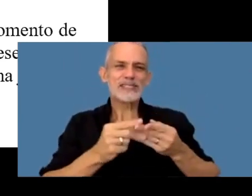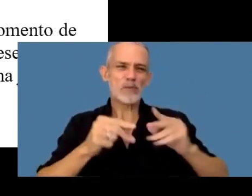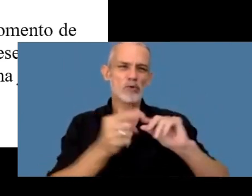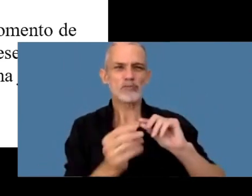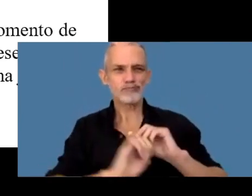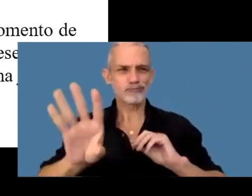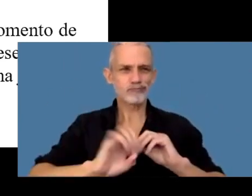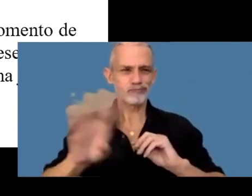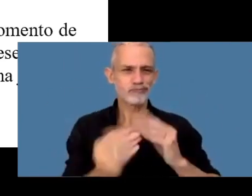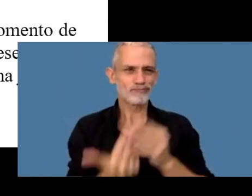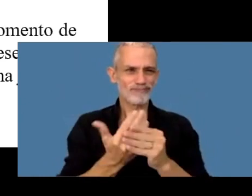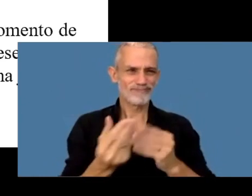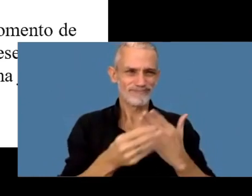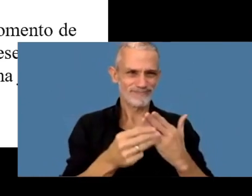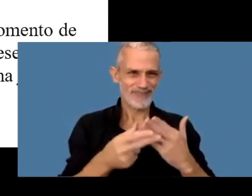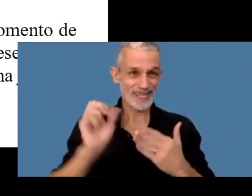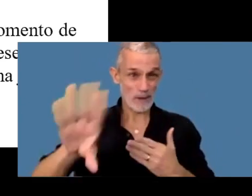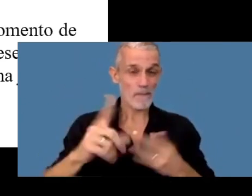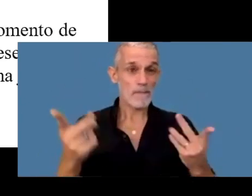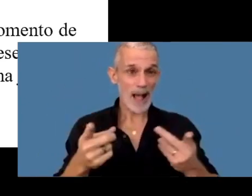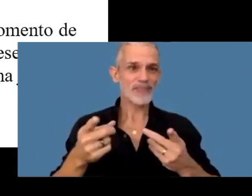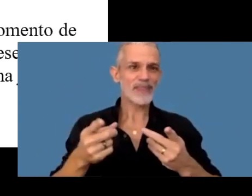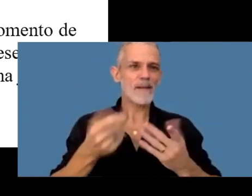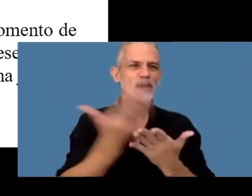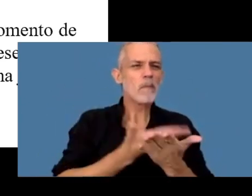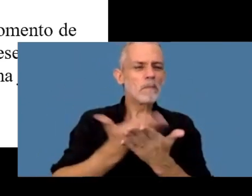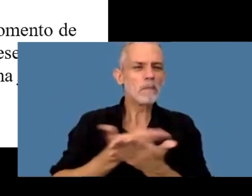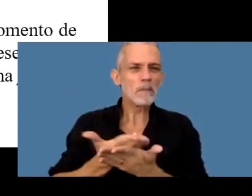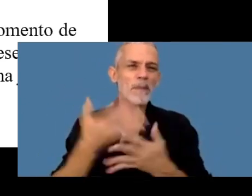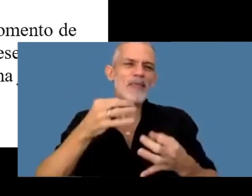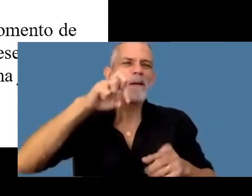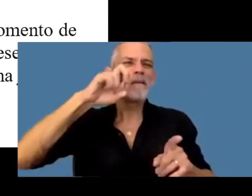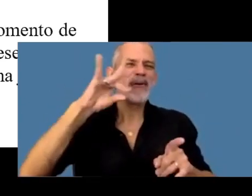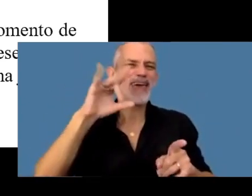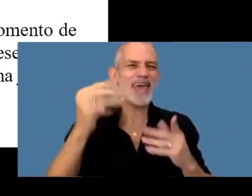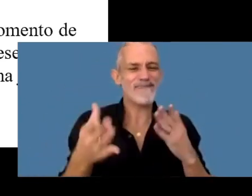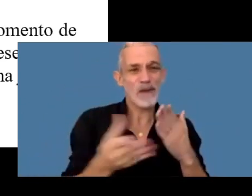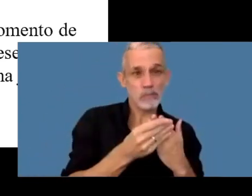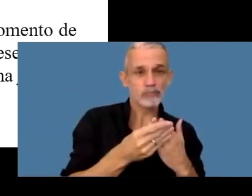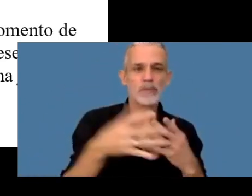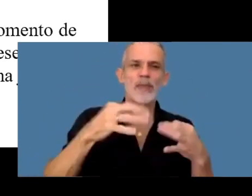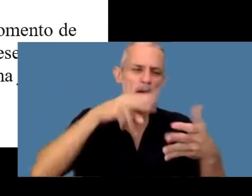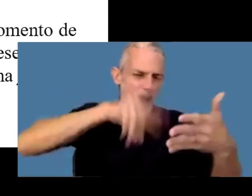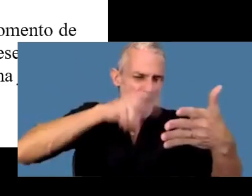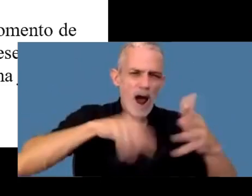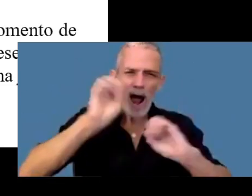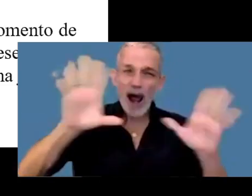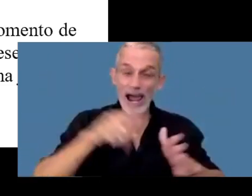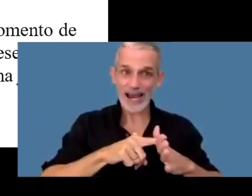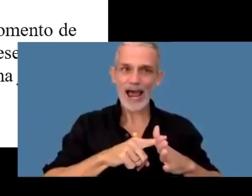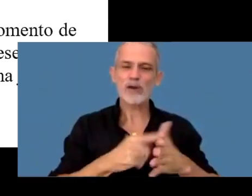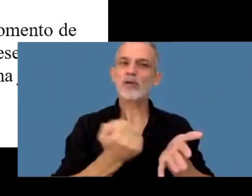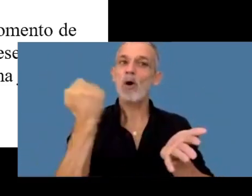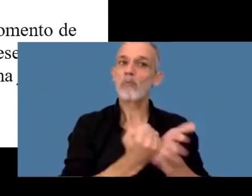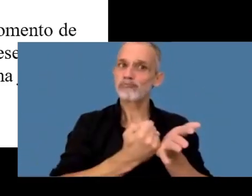plantea que la documentación, que generalmente es en PDF, tiene que ser legible y estar certificada